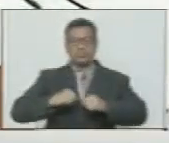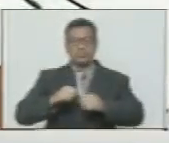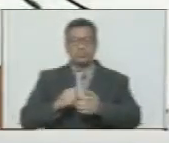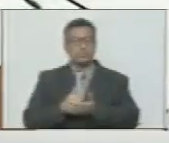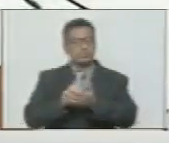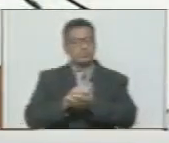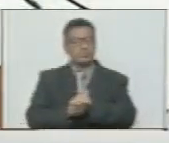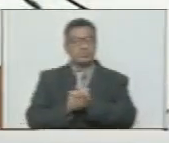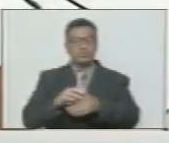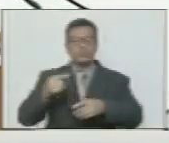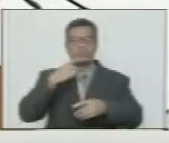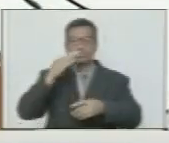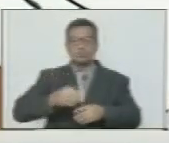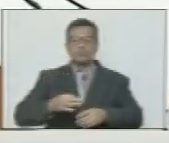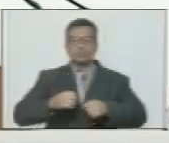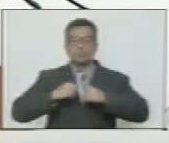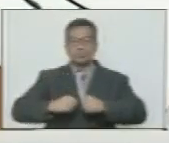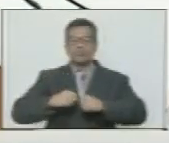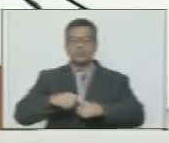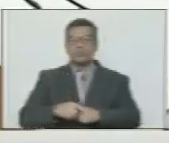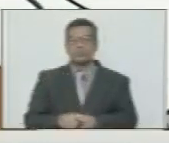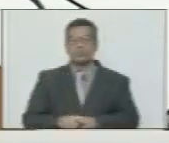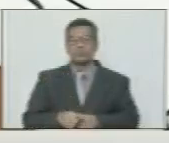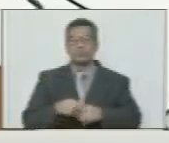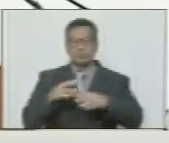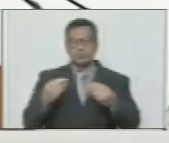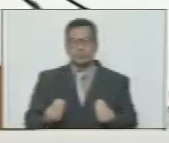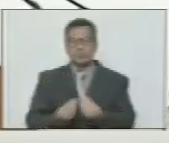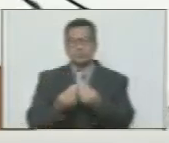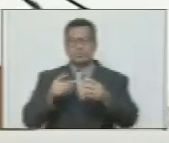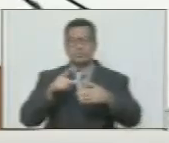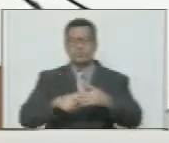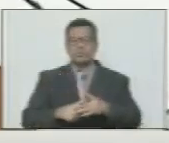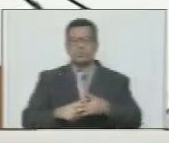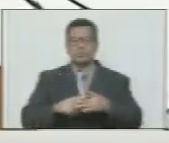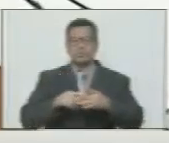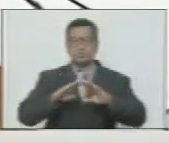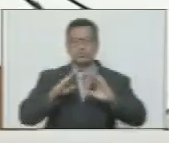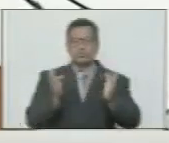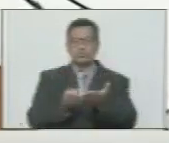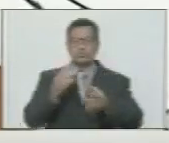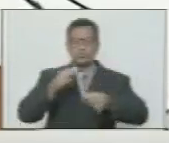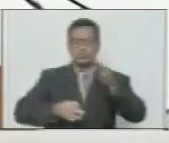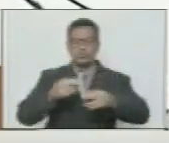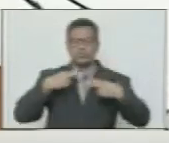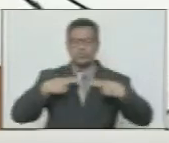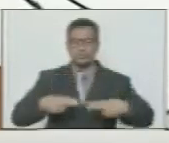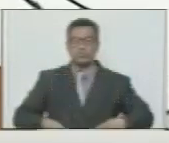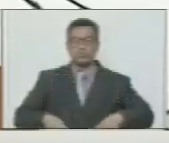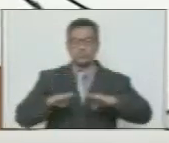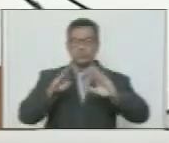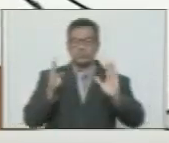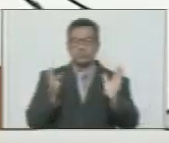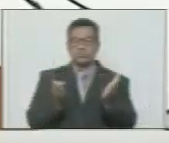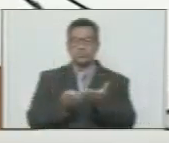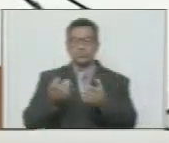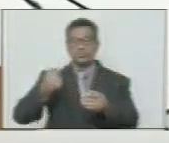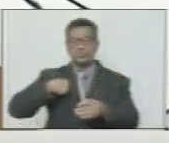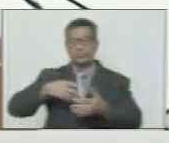seguridad, solidaridad, la seguridad y firmeza para acompañar un mundo más justo, más humano, un